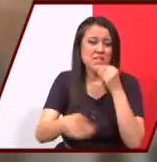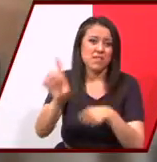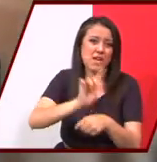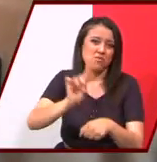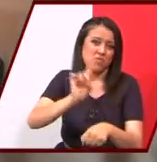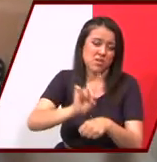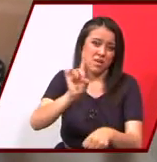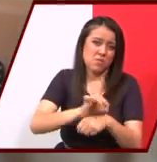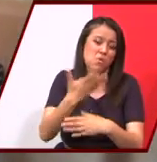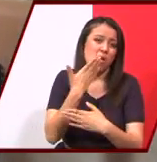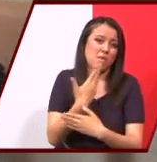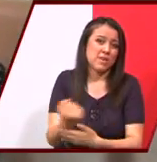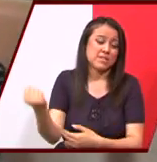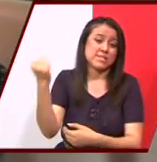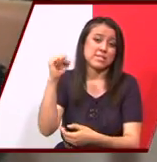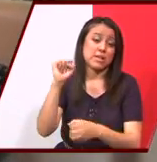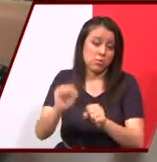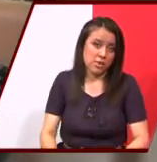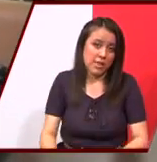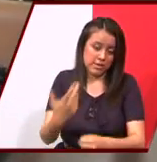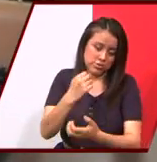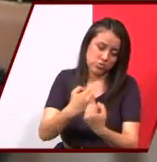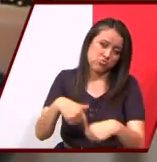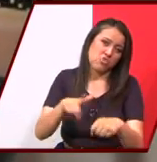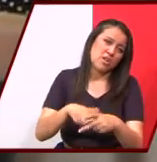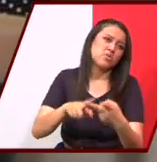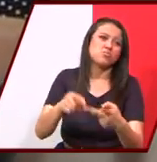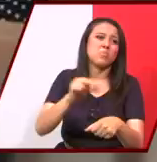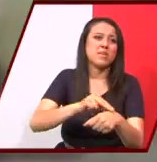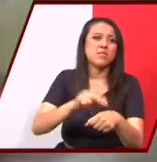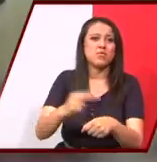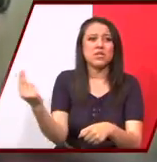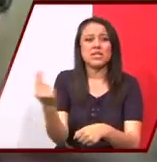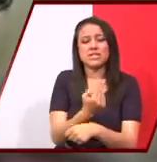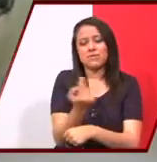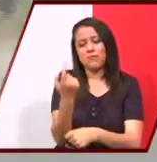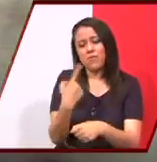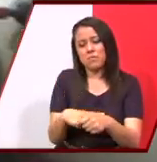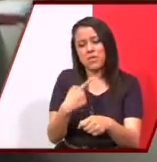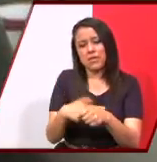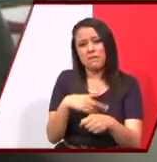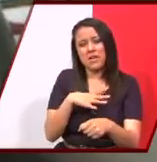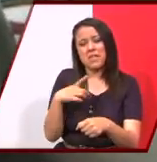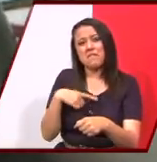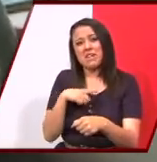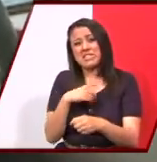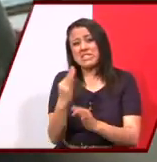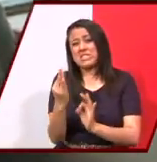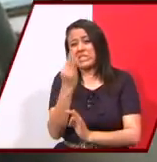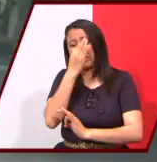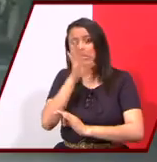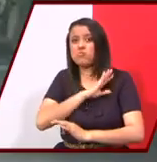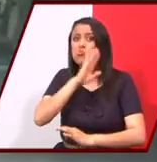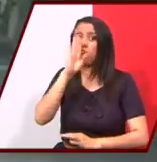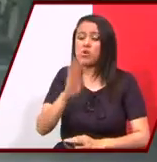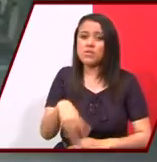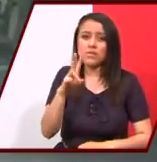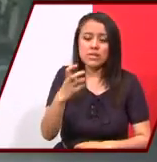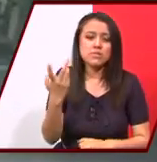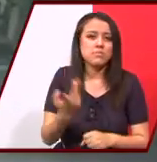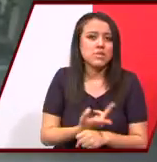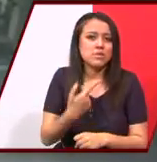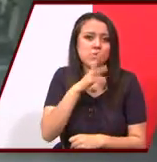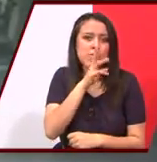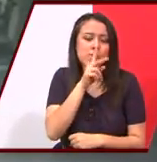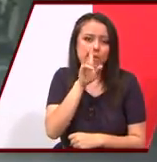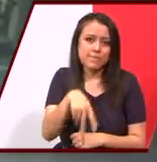no contar con seguridad social y no poder llevar su control médico como lo indica el tratamiento de su enfermedad, estuvo a nada de perder la vida, situación que le